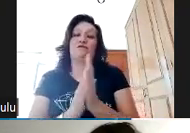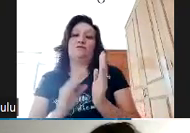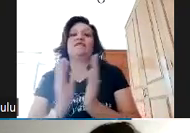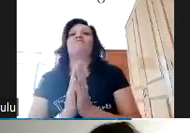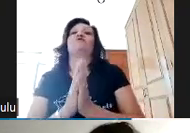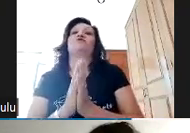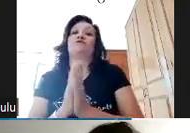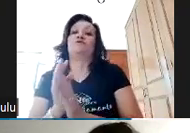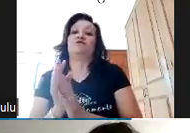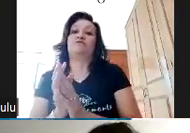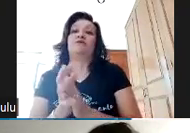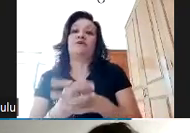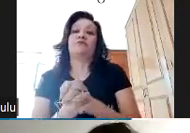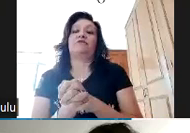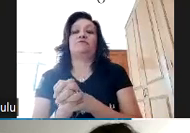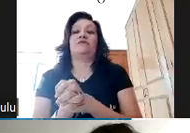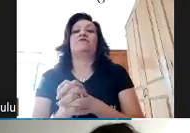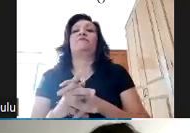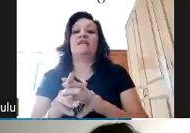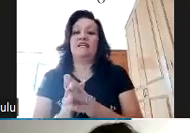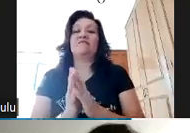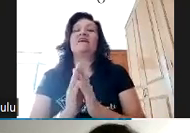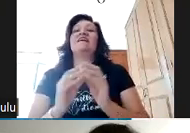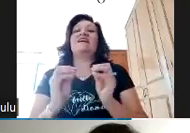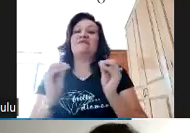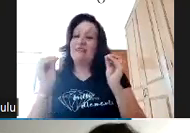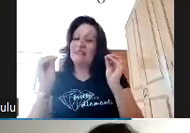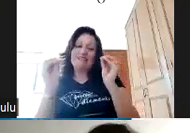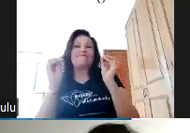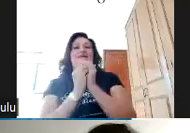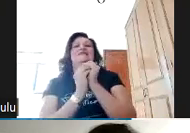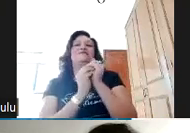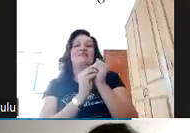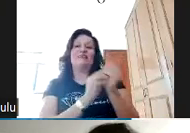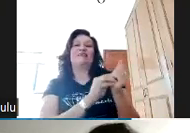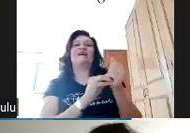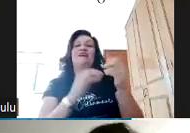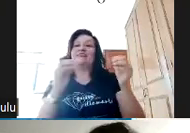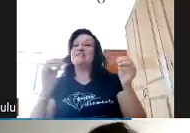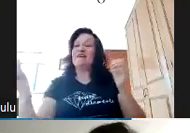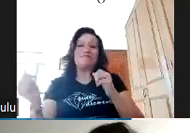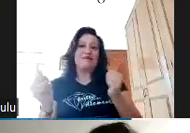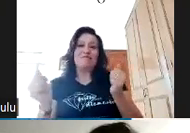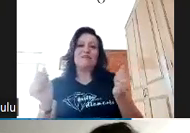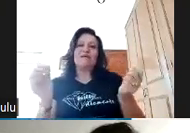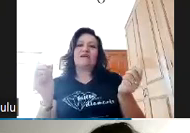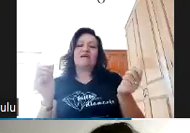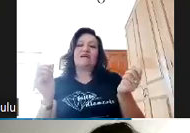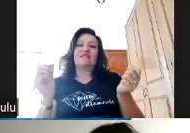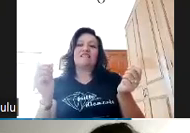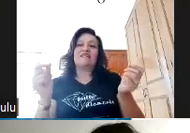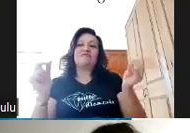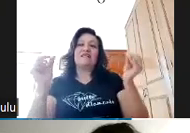nos pasamos con nuestro tipo de prospecto ballena evangelista Ese ballenita es siempre